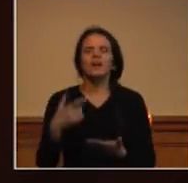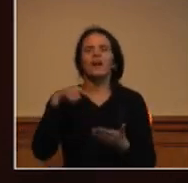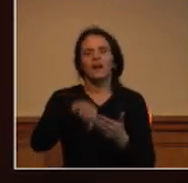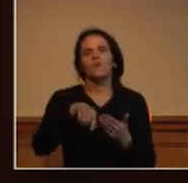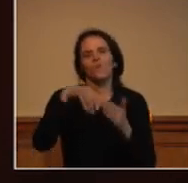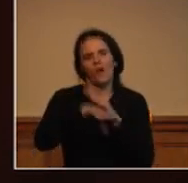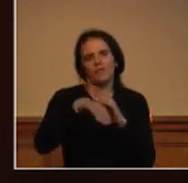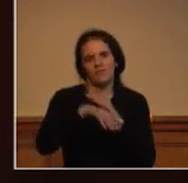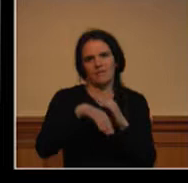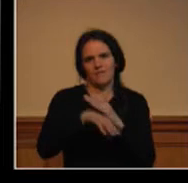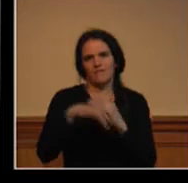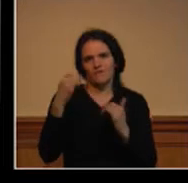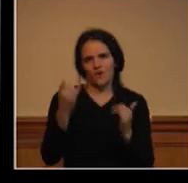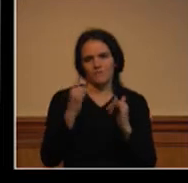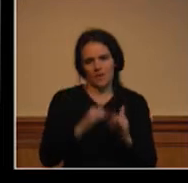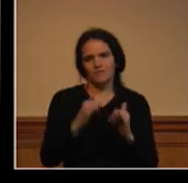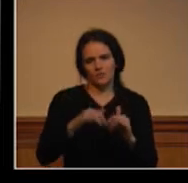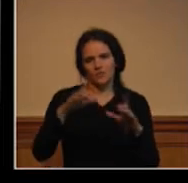respaldo.